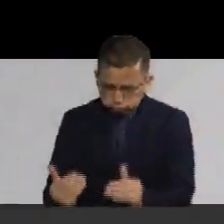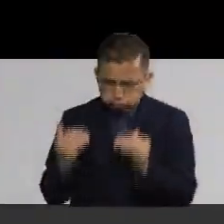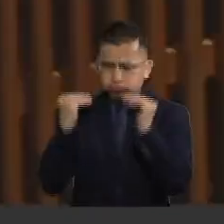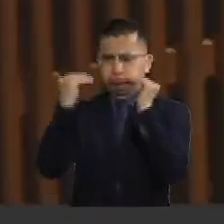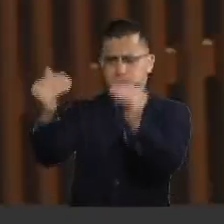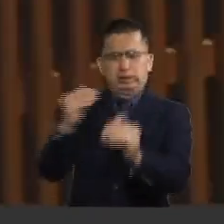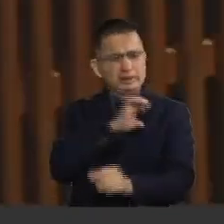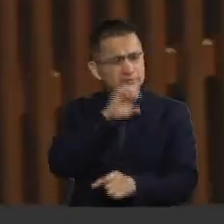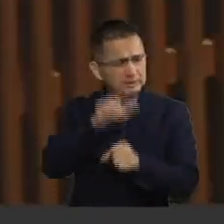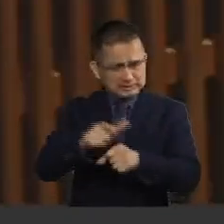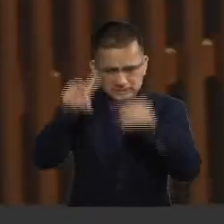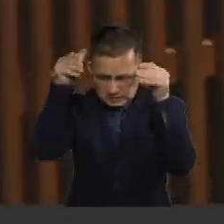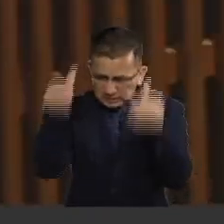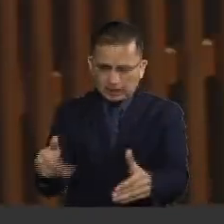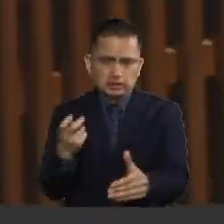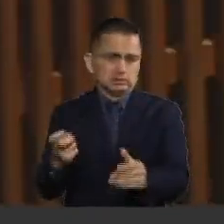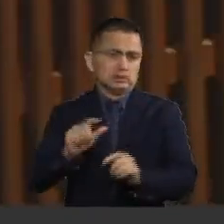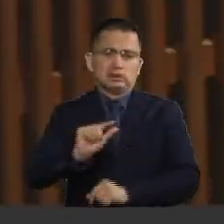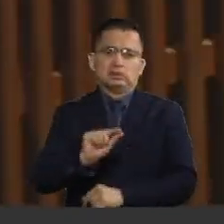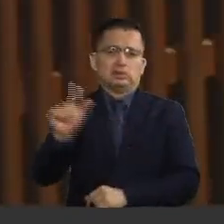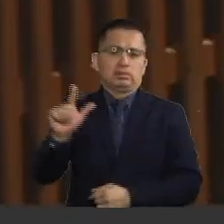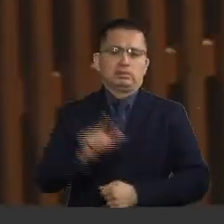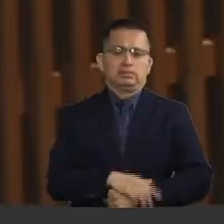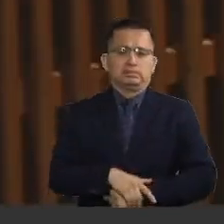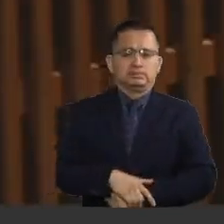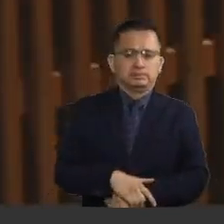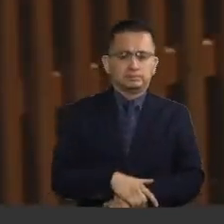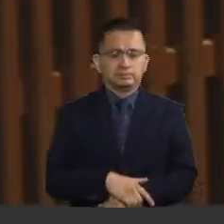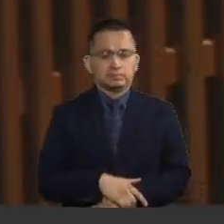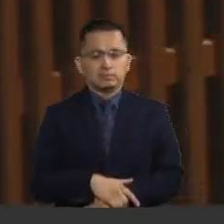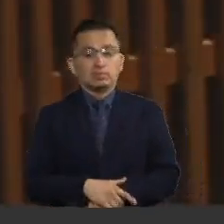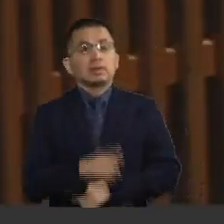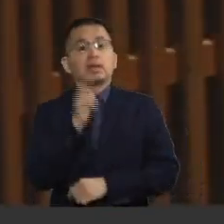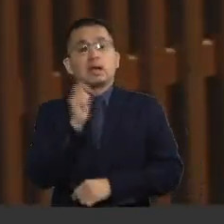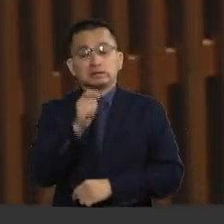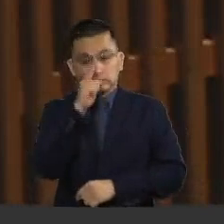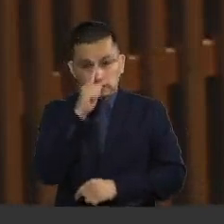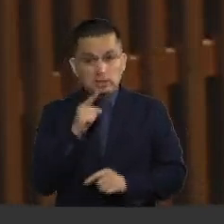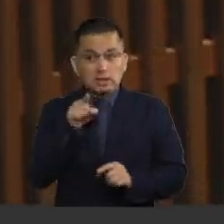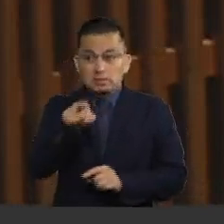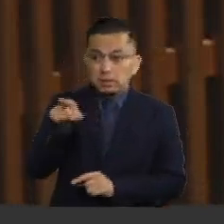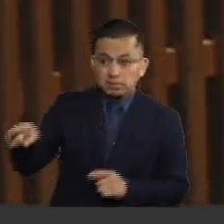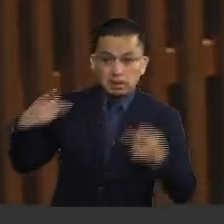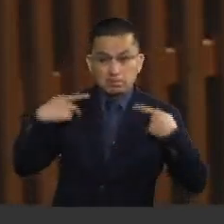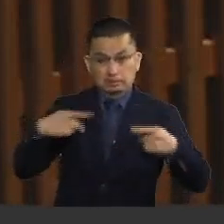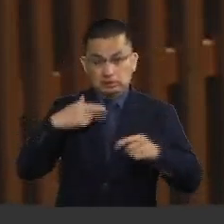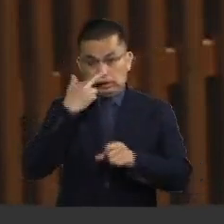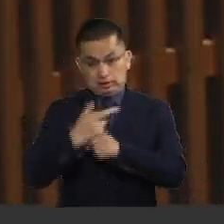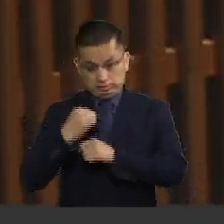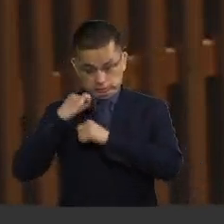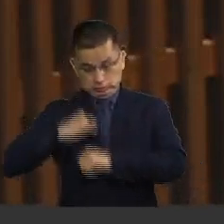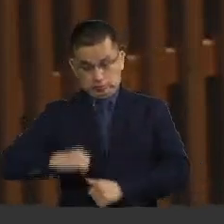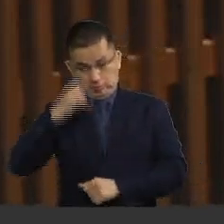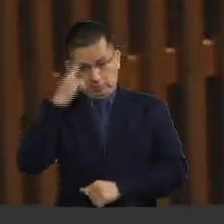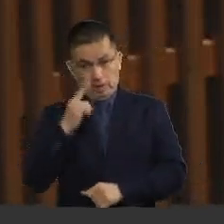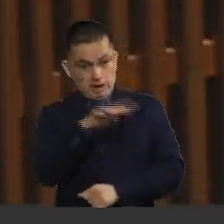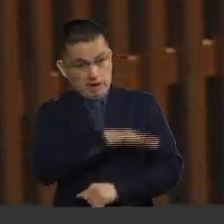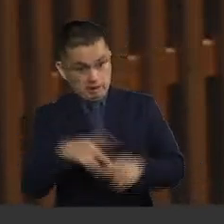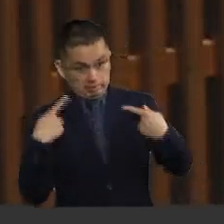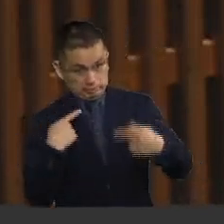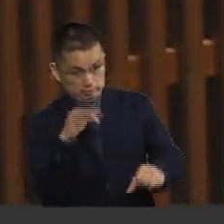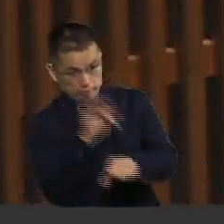materia es profesionalizar a los titulares de Protección Civil al poder se llega a